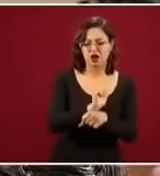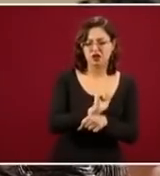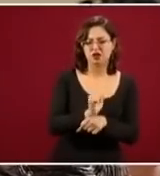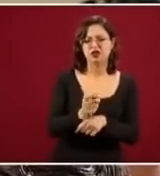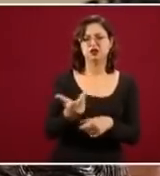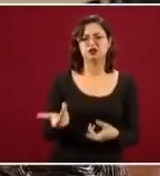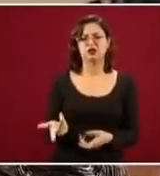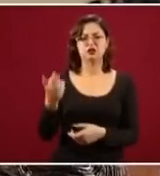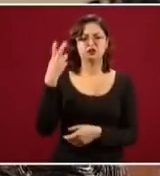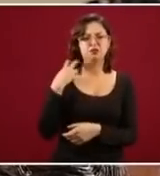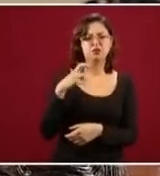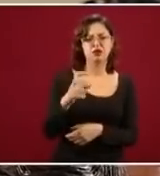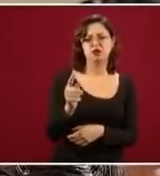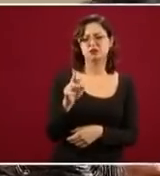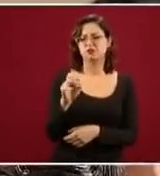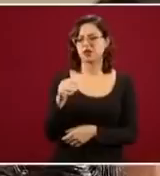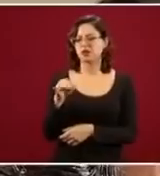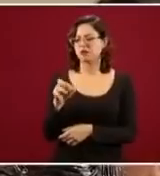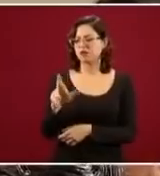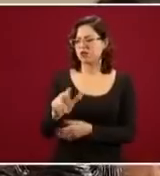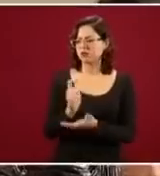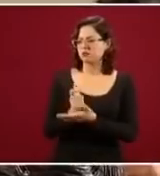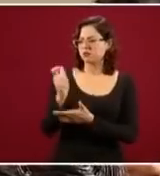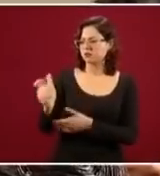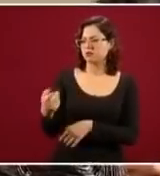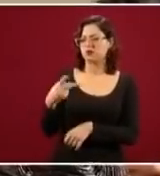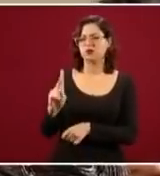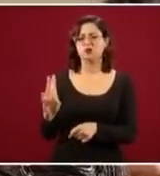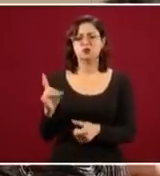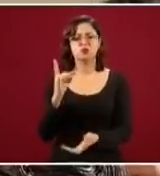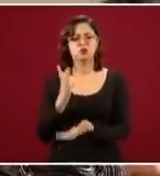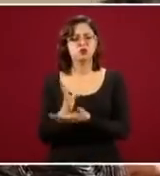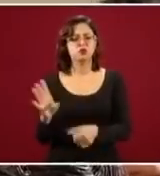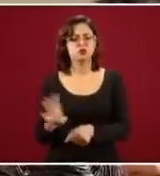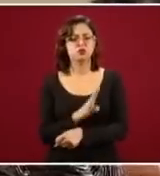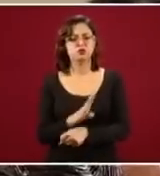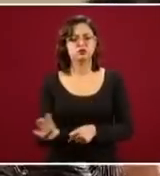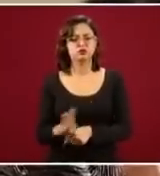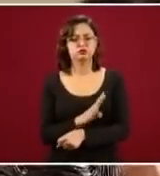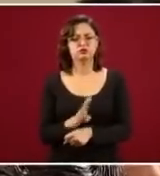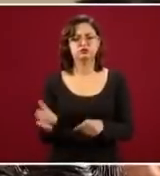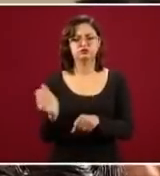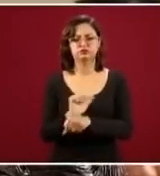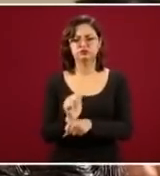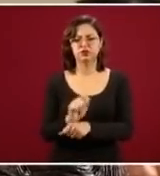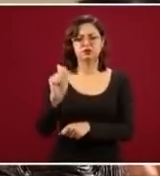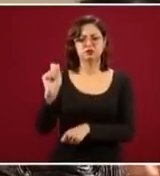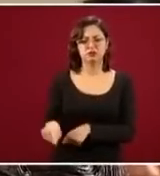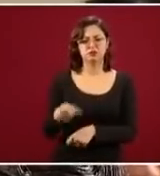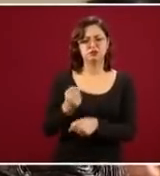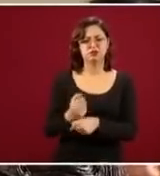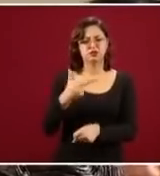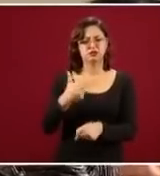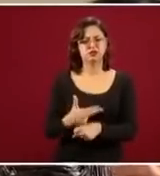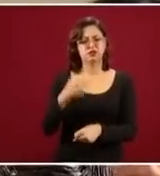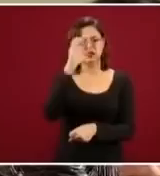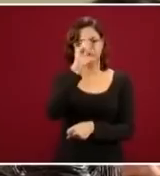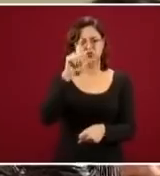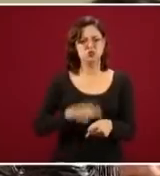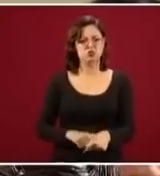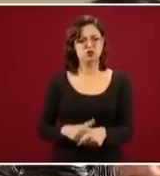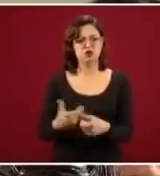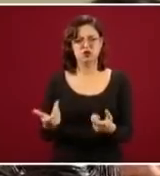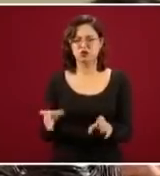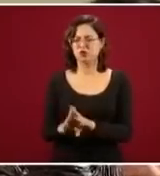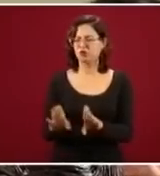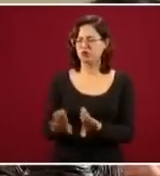Viajes Premier, siendo que el único beneficiado de la contratación de los artistas es la propia Secretaría de Cultura?